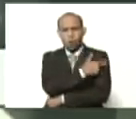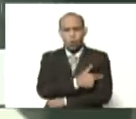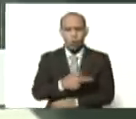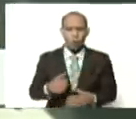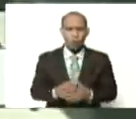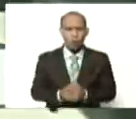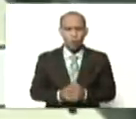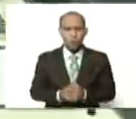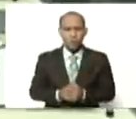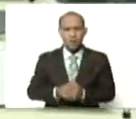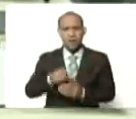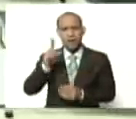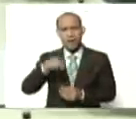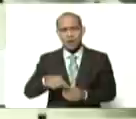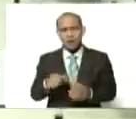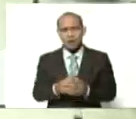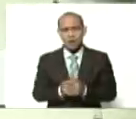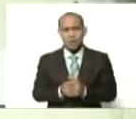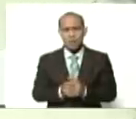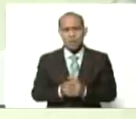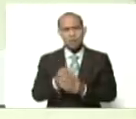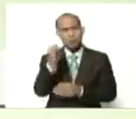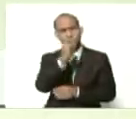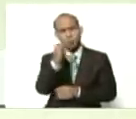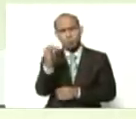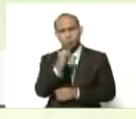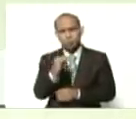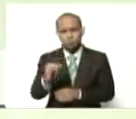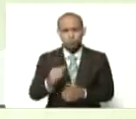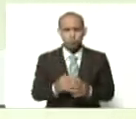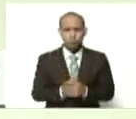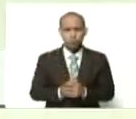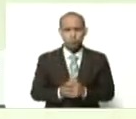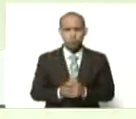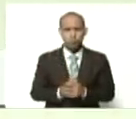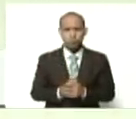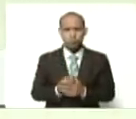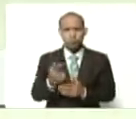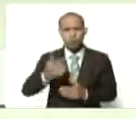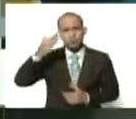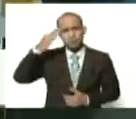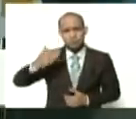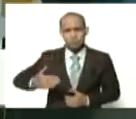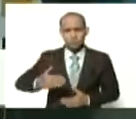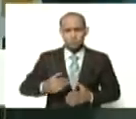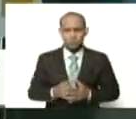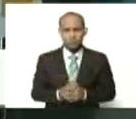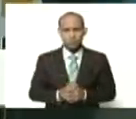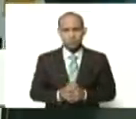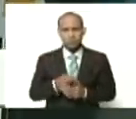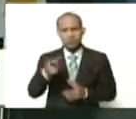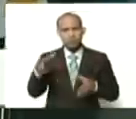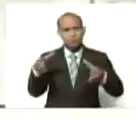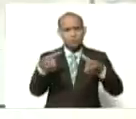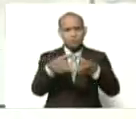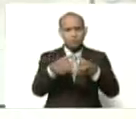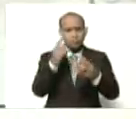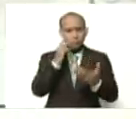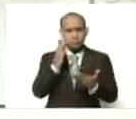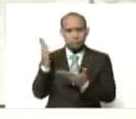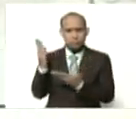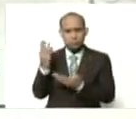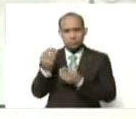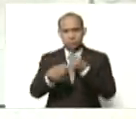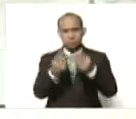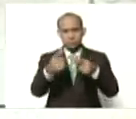donde está el oncológico del Zulia, Humberto Fernández Morán, el coronel Mogollón. Esta unidad, como usted puede ver, presidente, consta